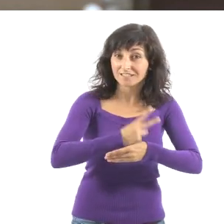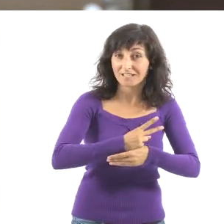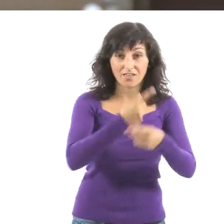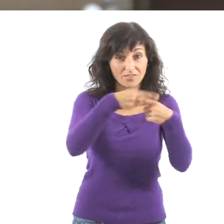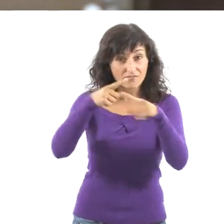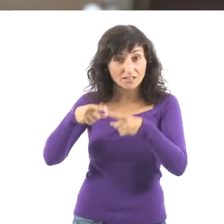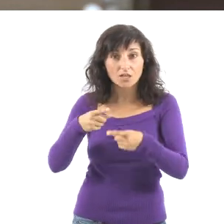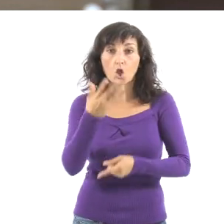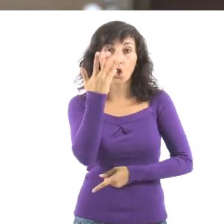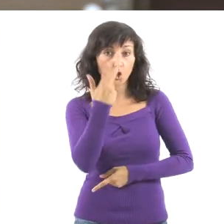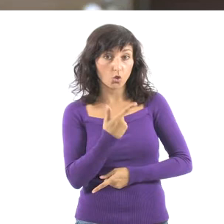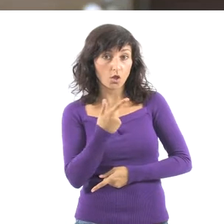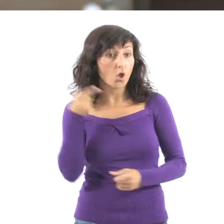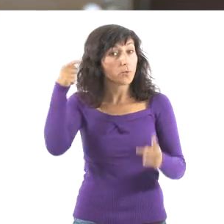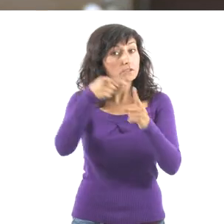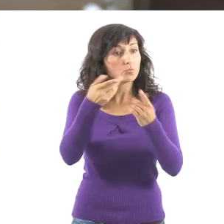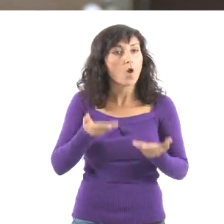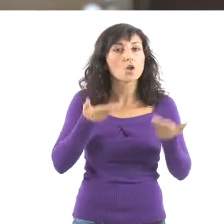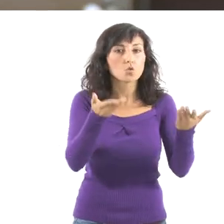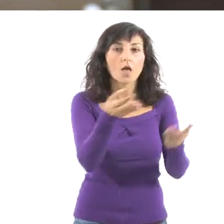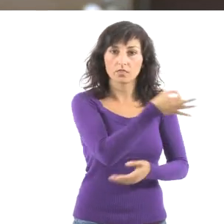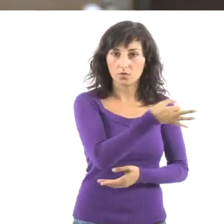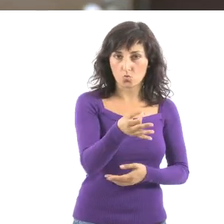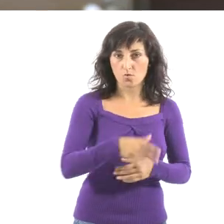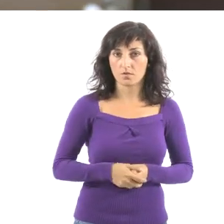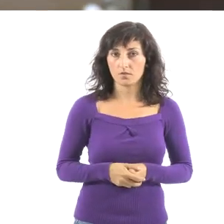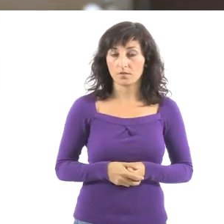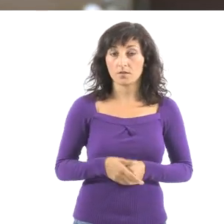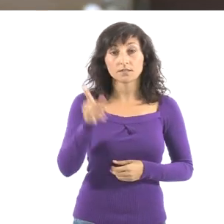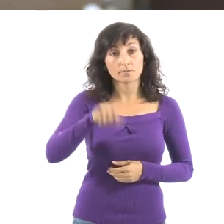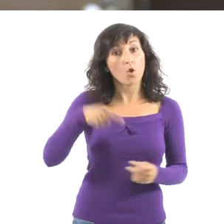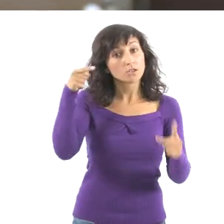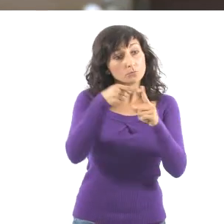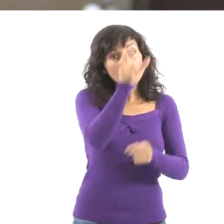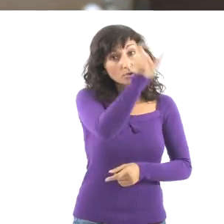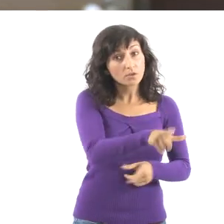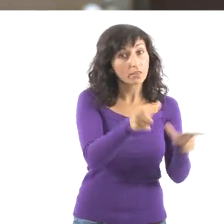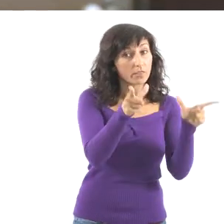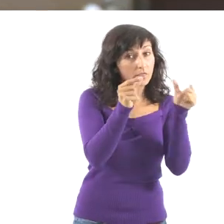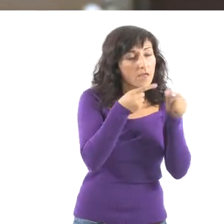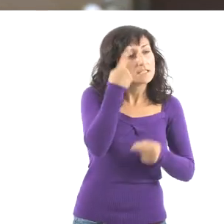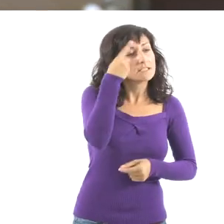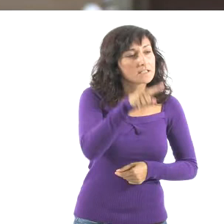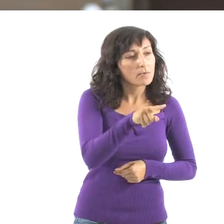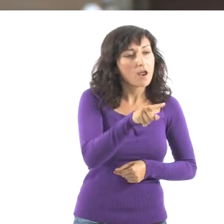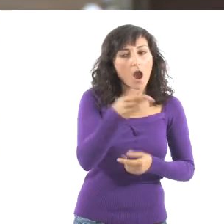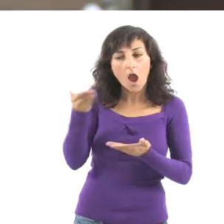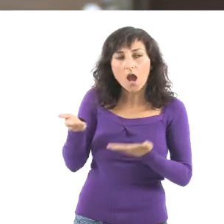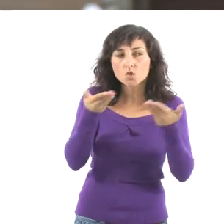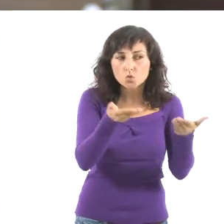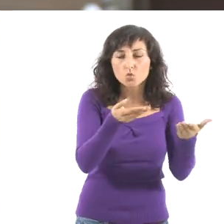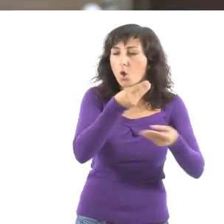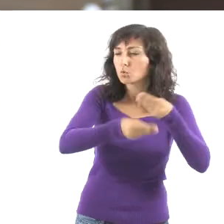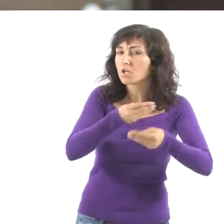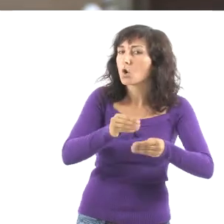seguir de cara a prestar una ayuda eficaz y sobre todo también para que esa persona deficiente visual sepa qué tipo de ayuda le están